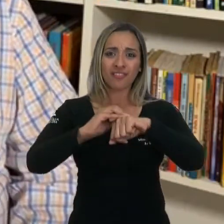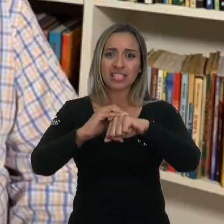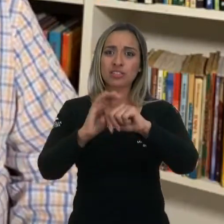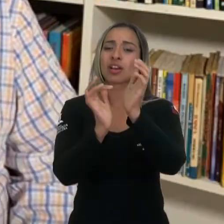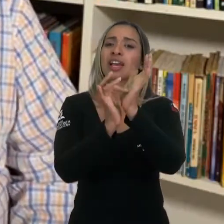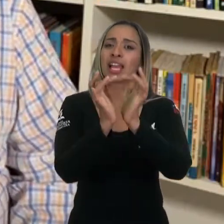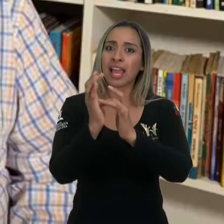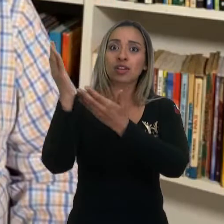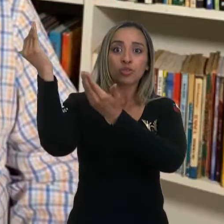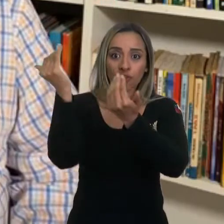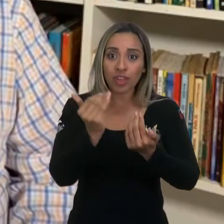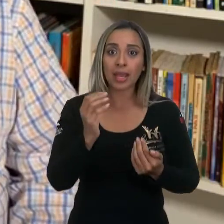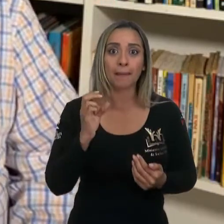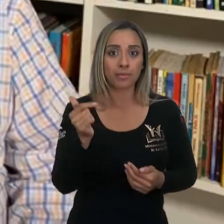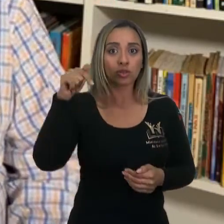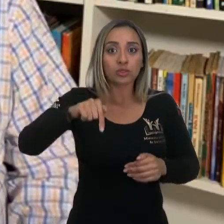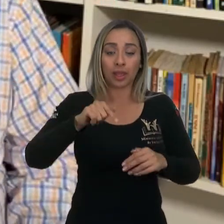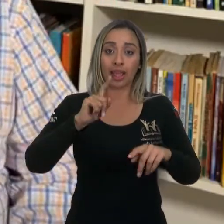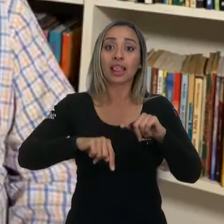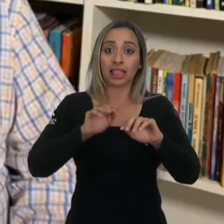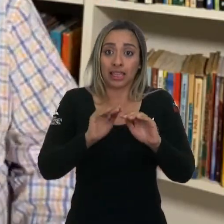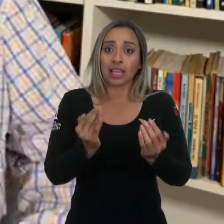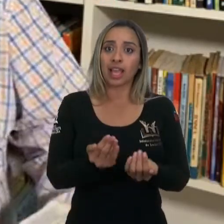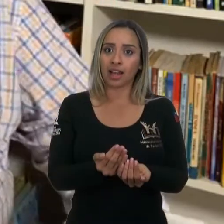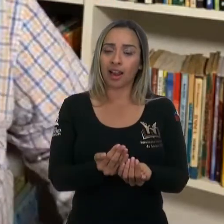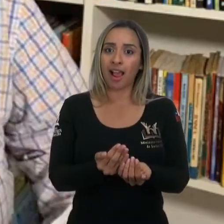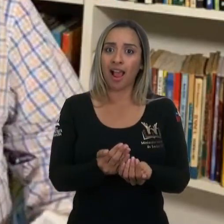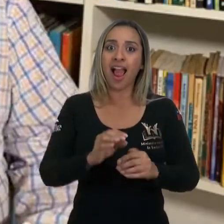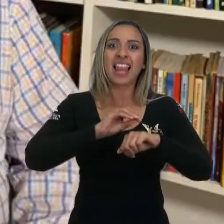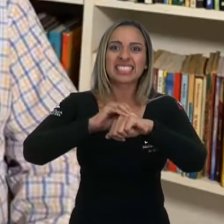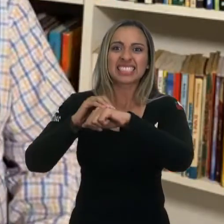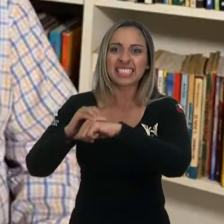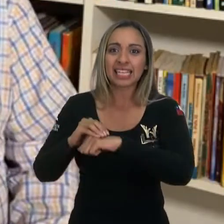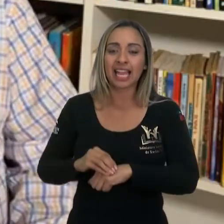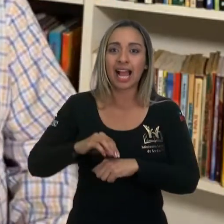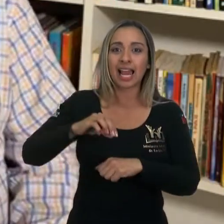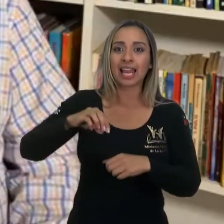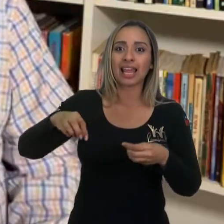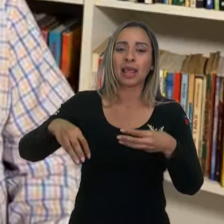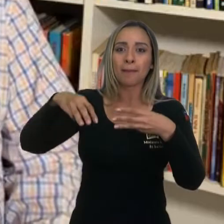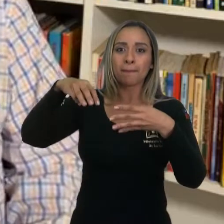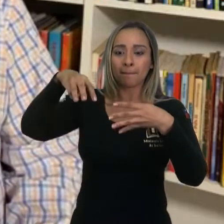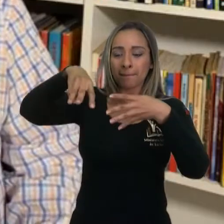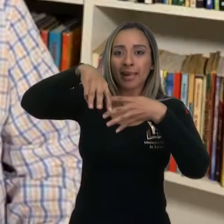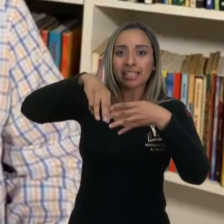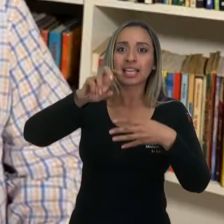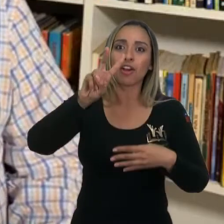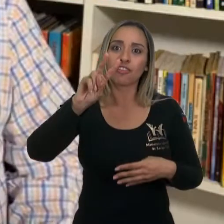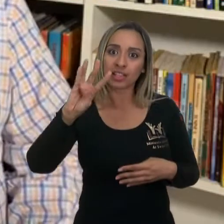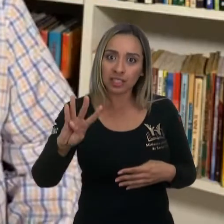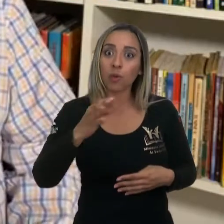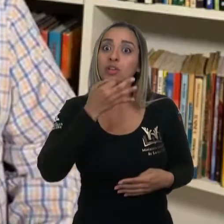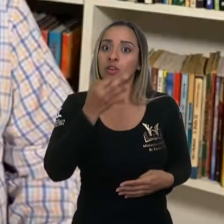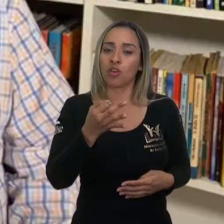próximo para venir a esta tierra? Claro que sí. Todas las señales de Mateo 24 se están cumpliendo.